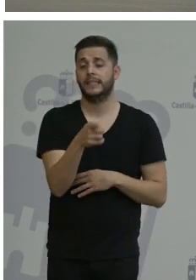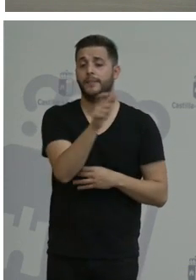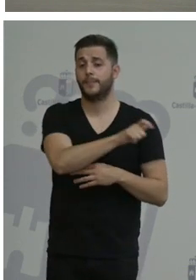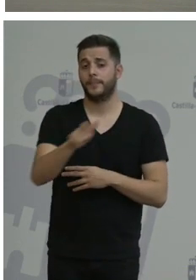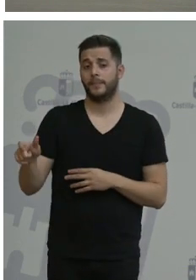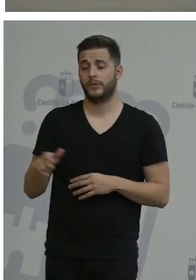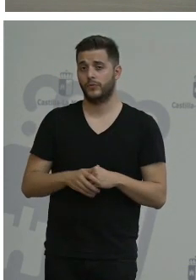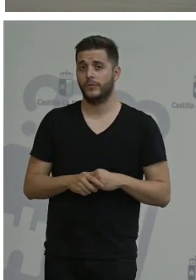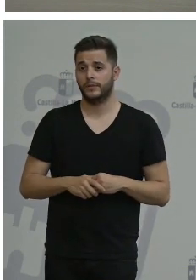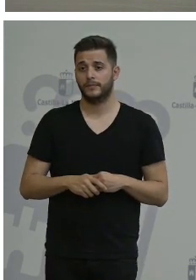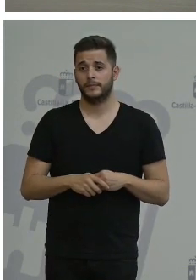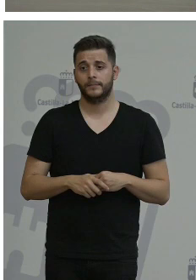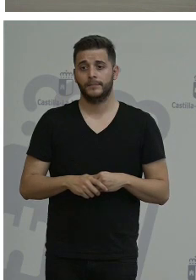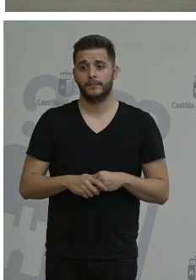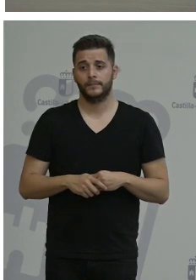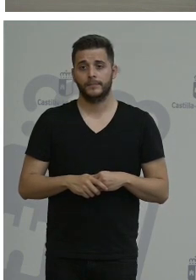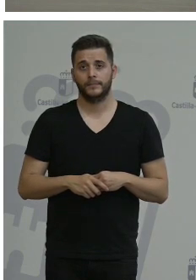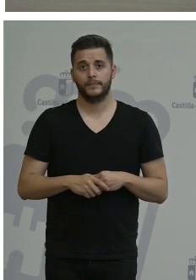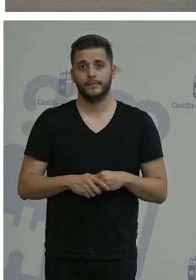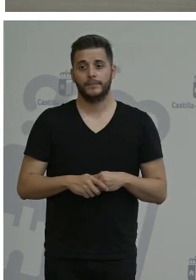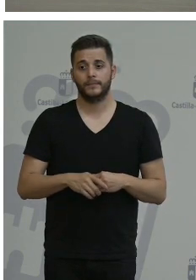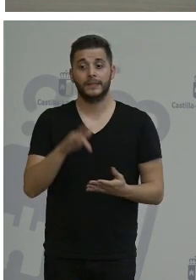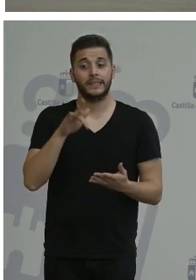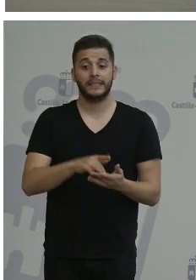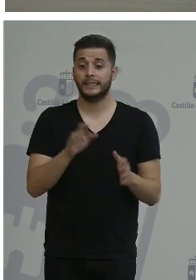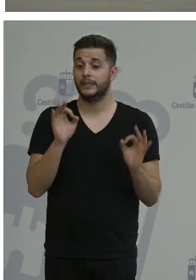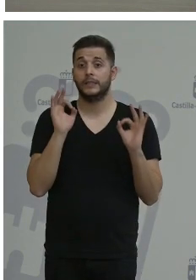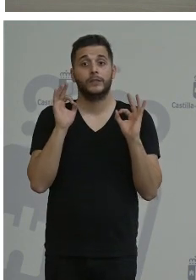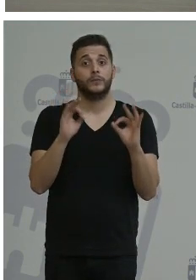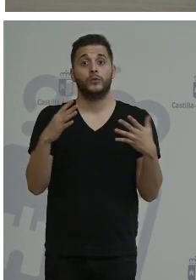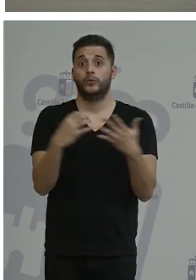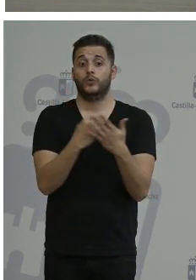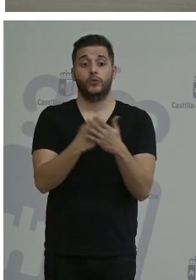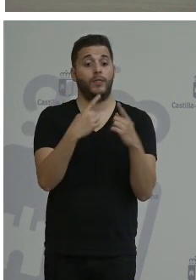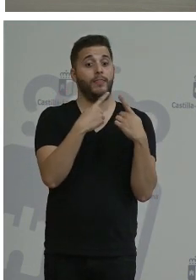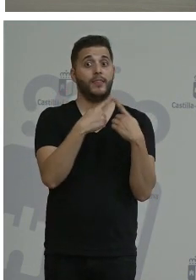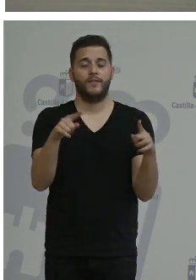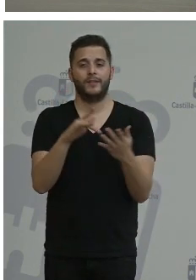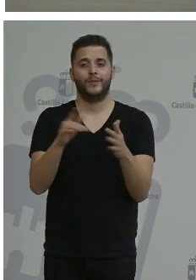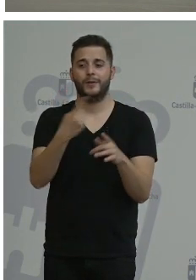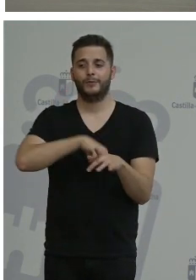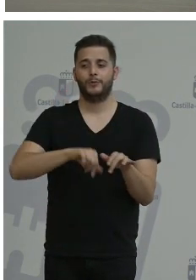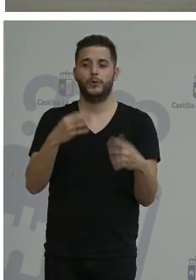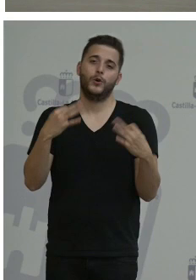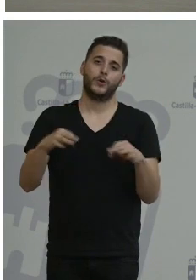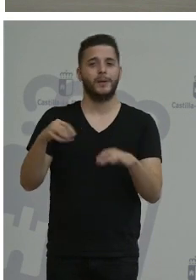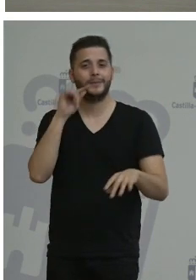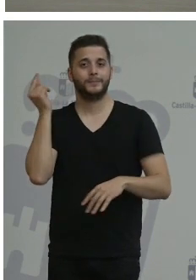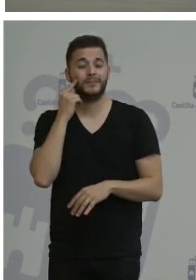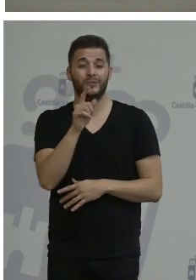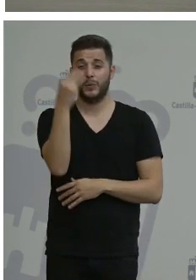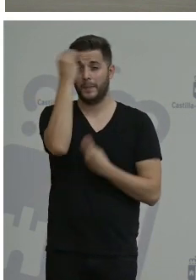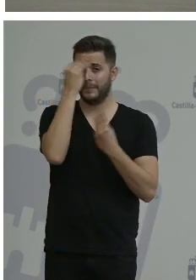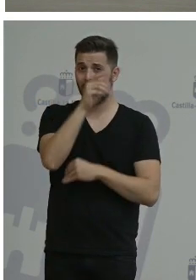es todo lo contrario a lo que habitualmente nos encontramos. Piensa que la persona con discapacidad